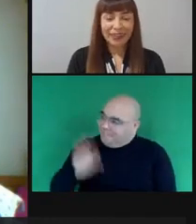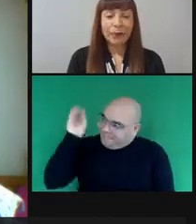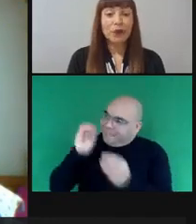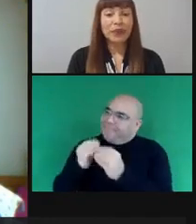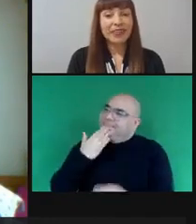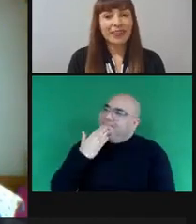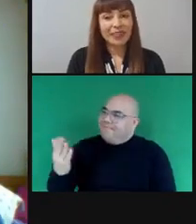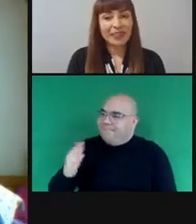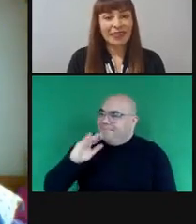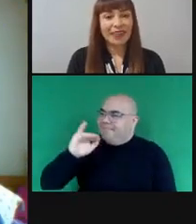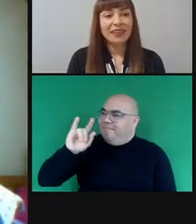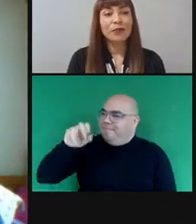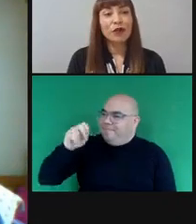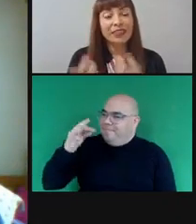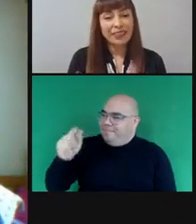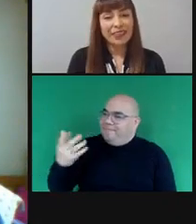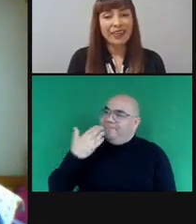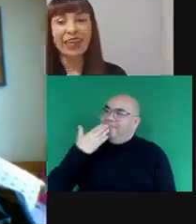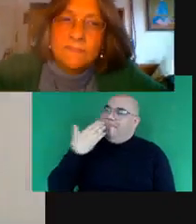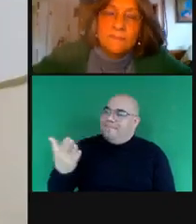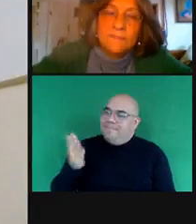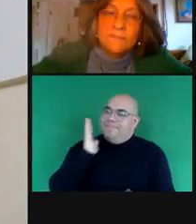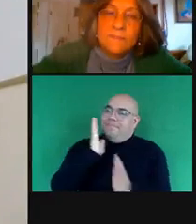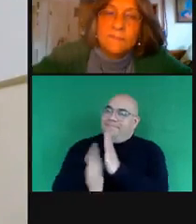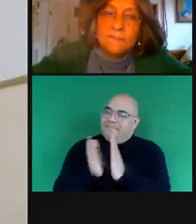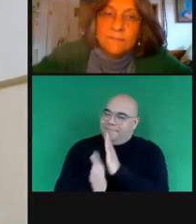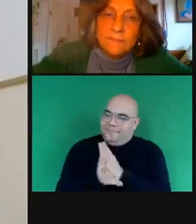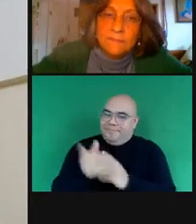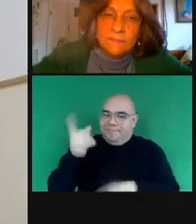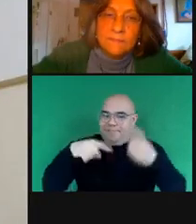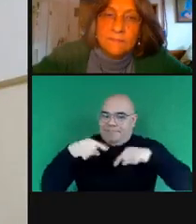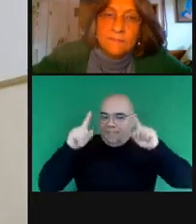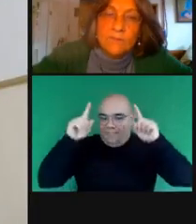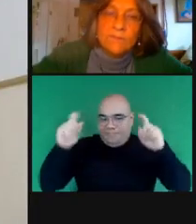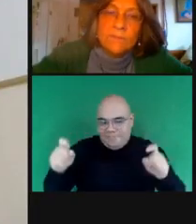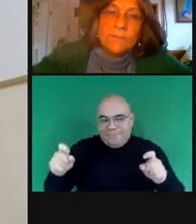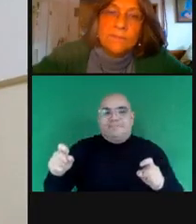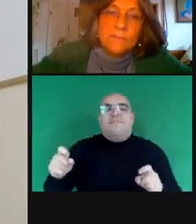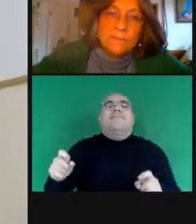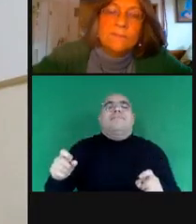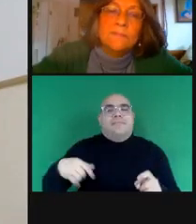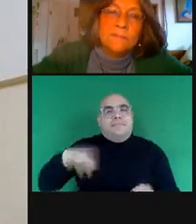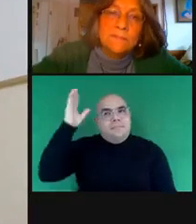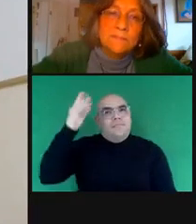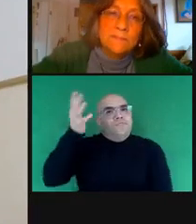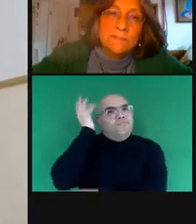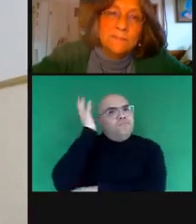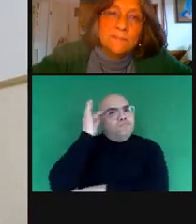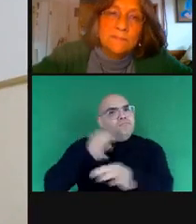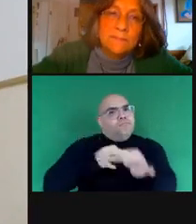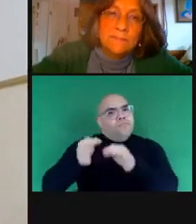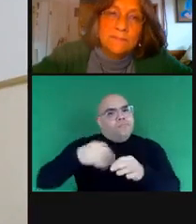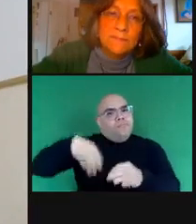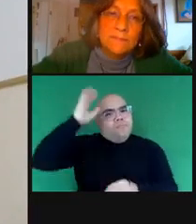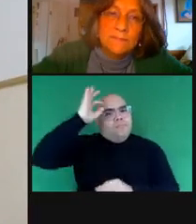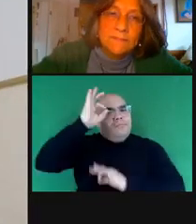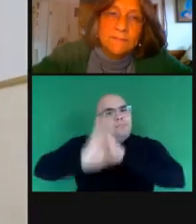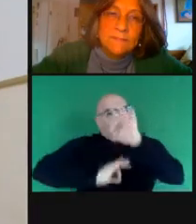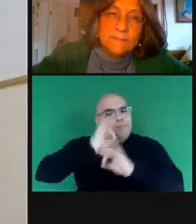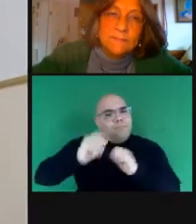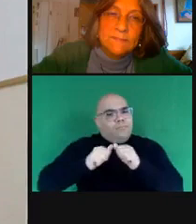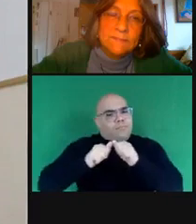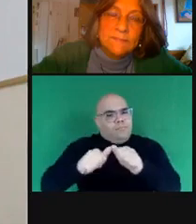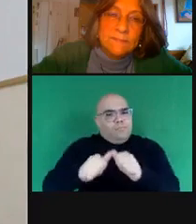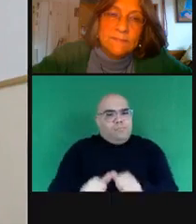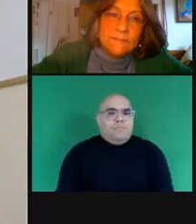gracias. De verdad, muy interesante y muy necesaria esta intervención con un enfoque de conservación. Ya que,